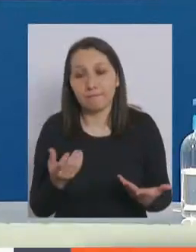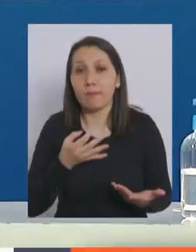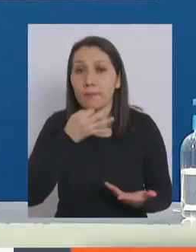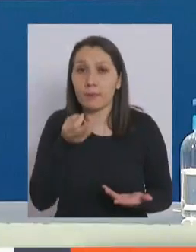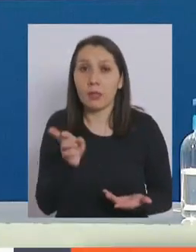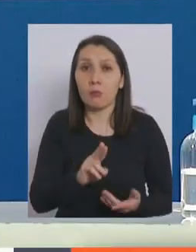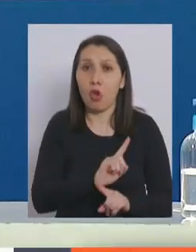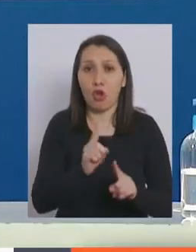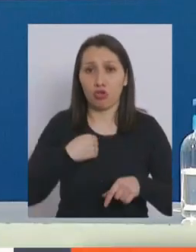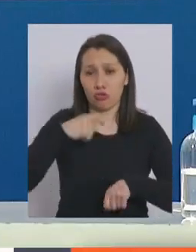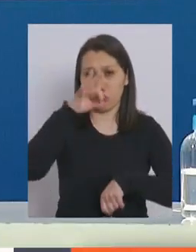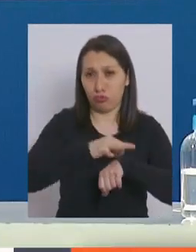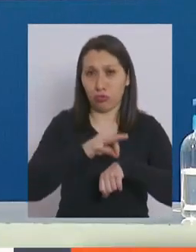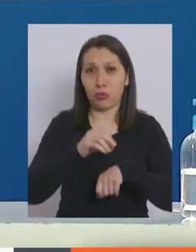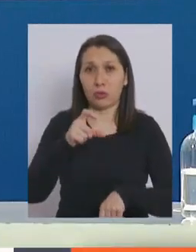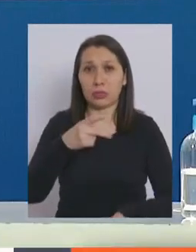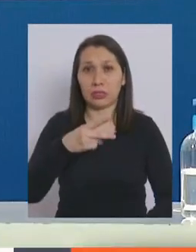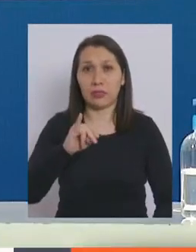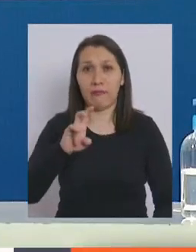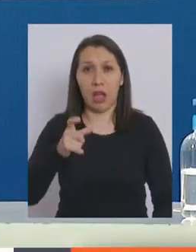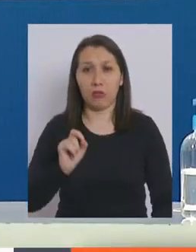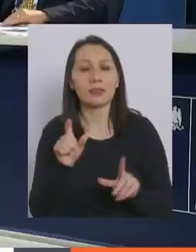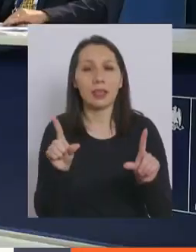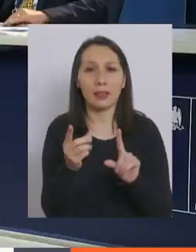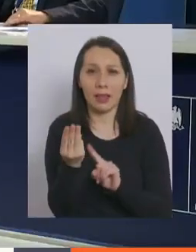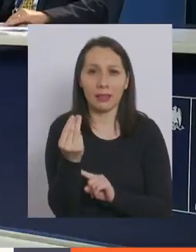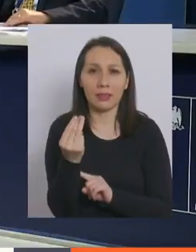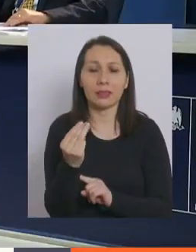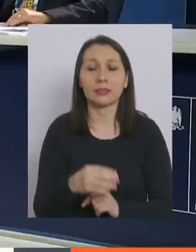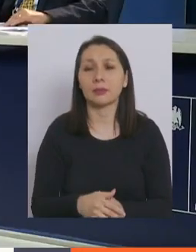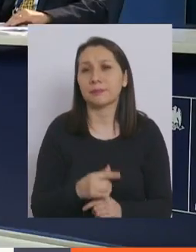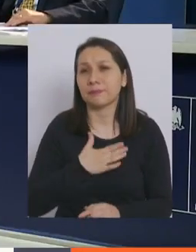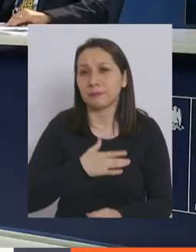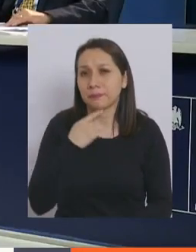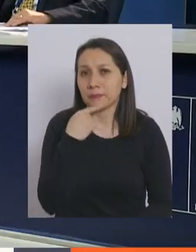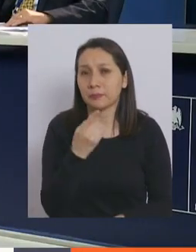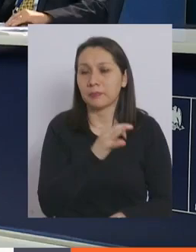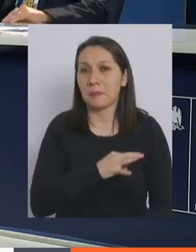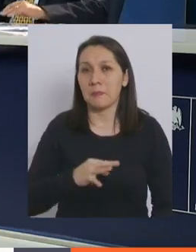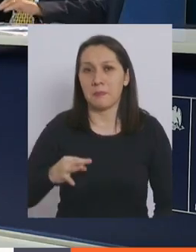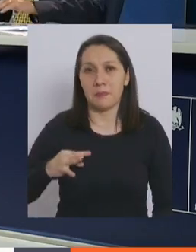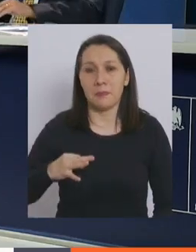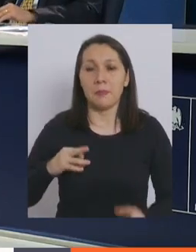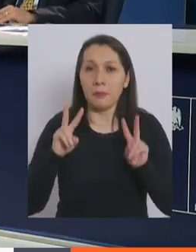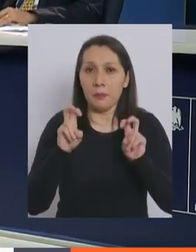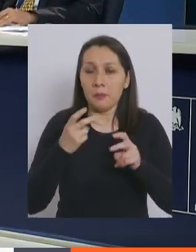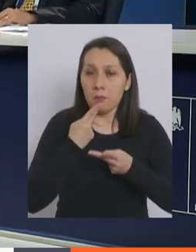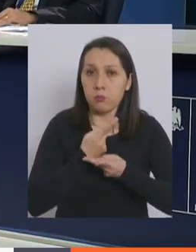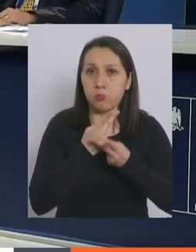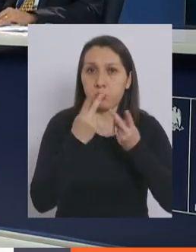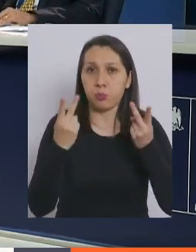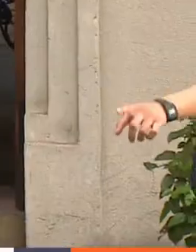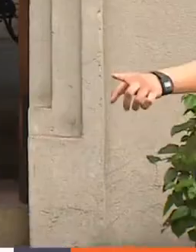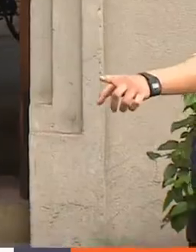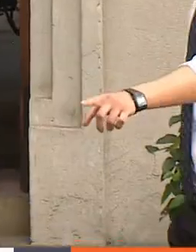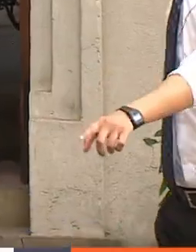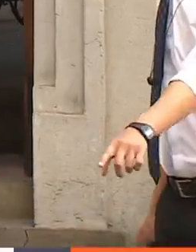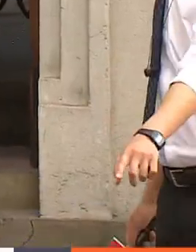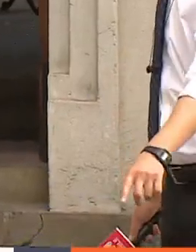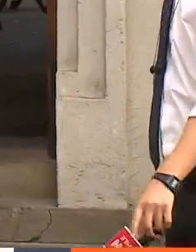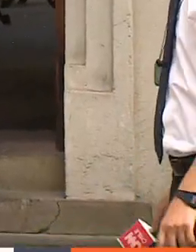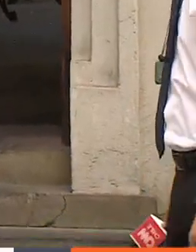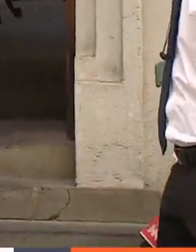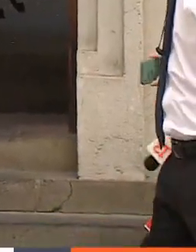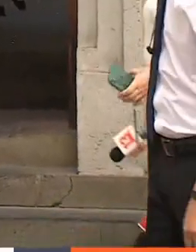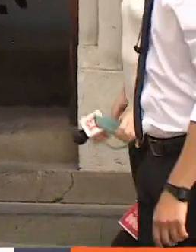No soy el doctor Chivago, soy el ministro de salud. Con humor se toma Enrique París, el apodo que circuló estos días a partir del tira y